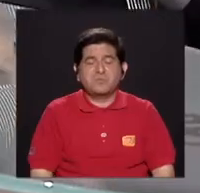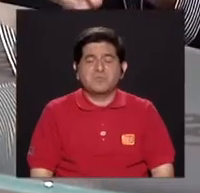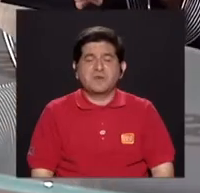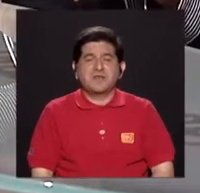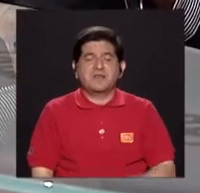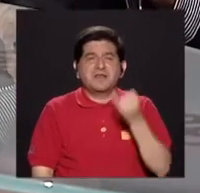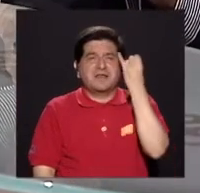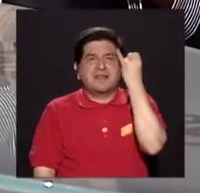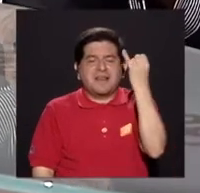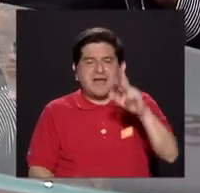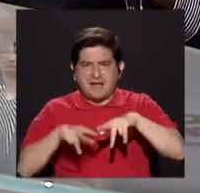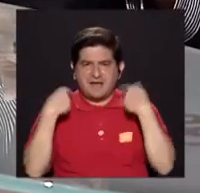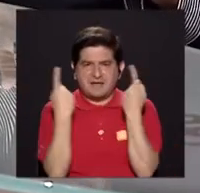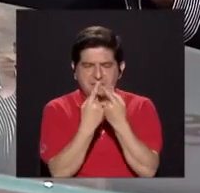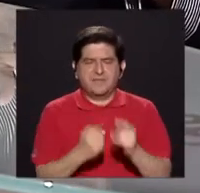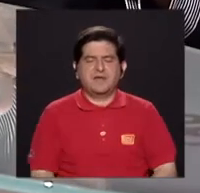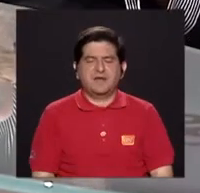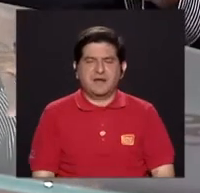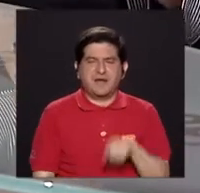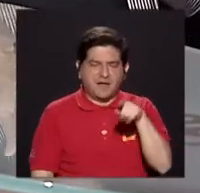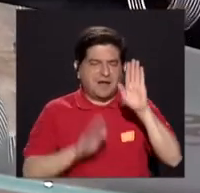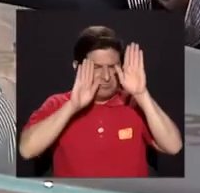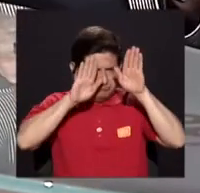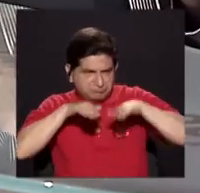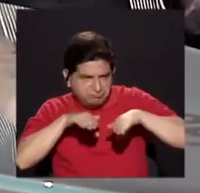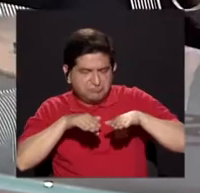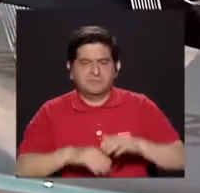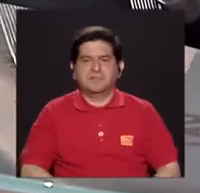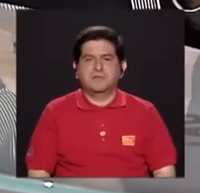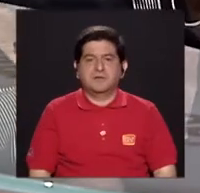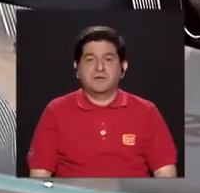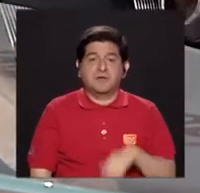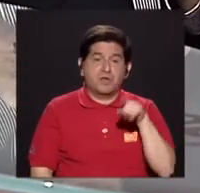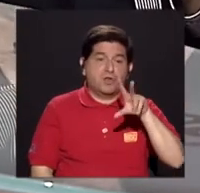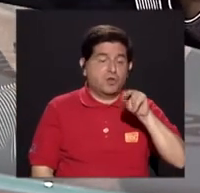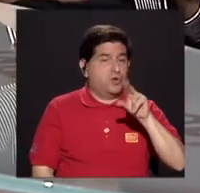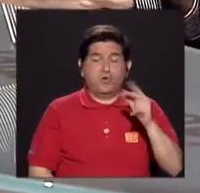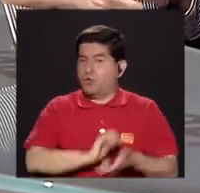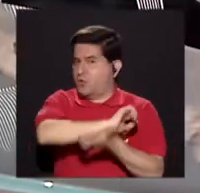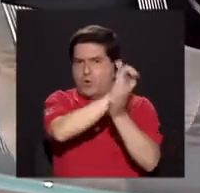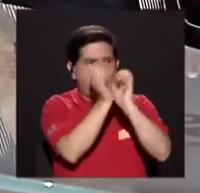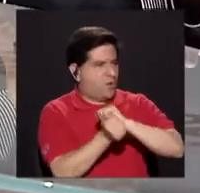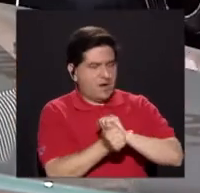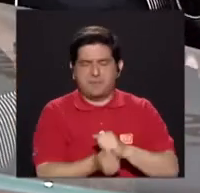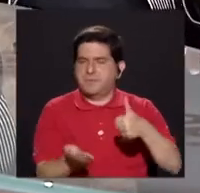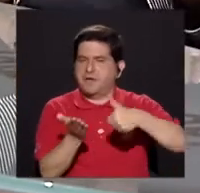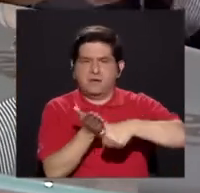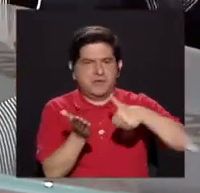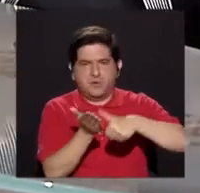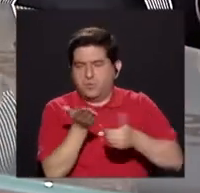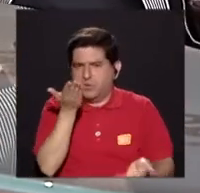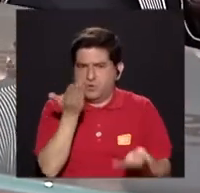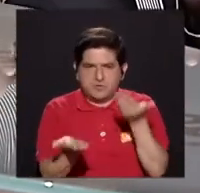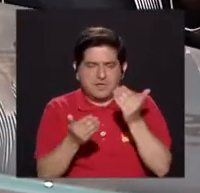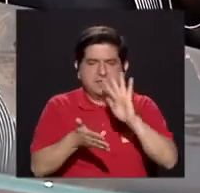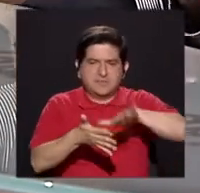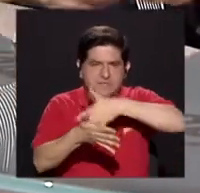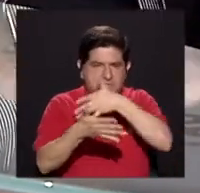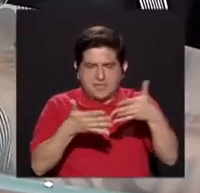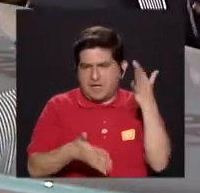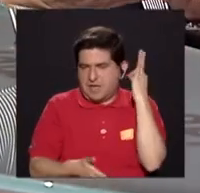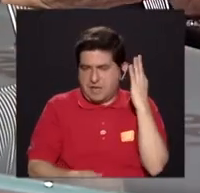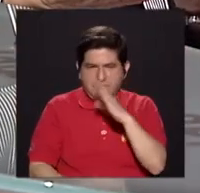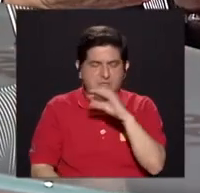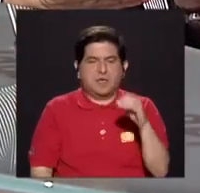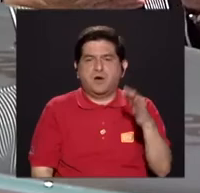a ser disciplinadas, digamos, con el partido, que entonces a cambiar, a moverse y a votar, por ejemplo, por una agenda de mujeres